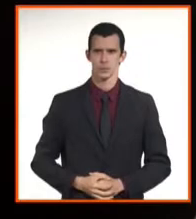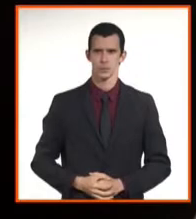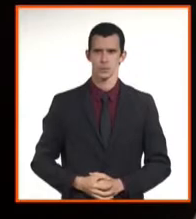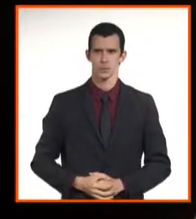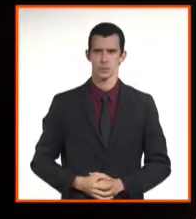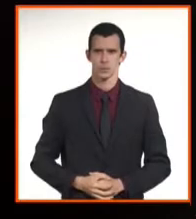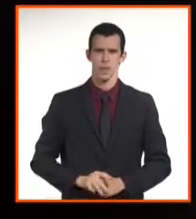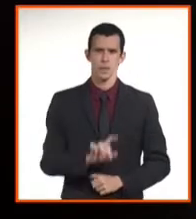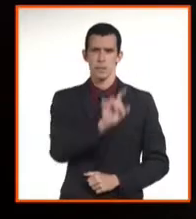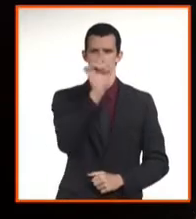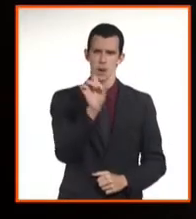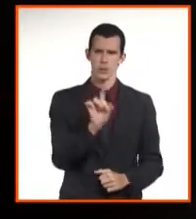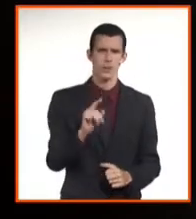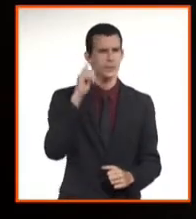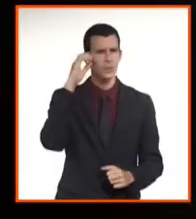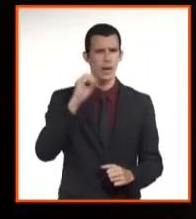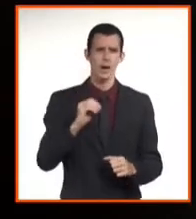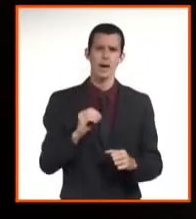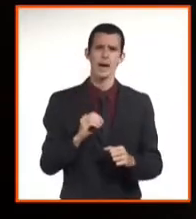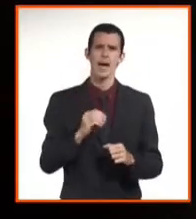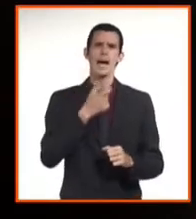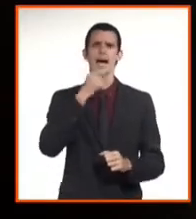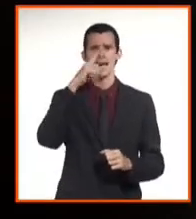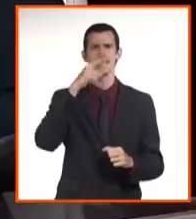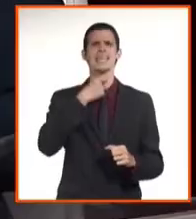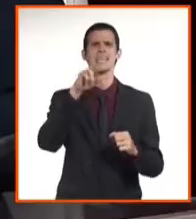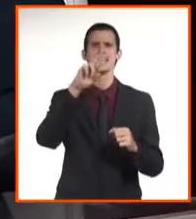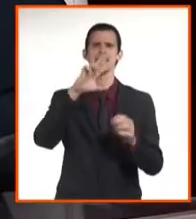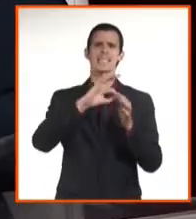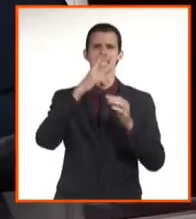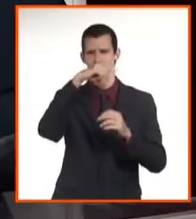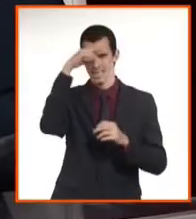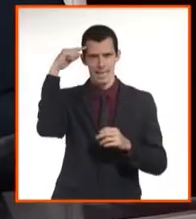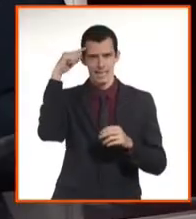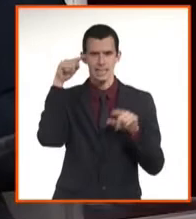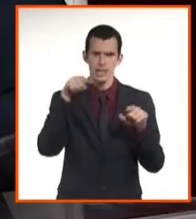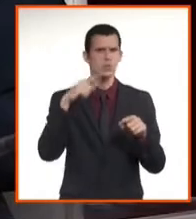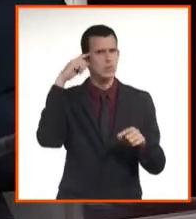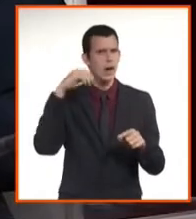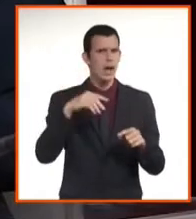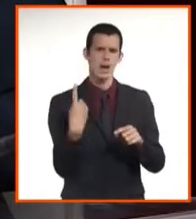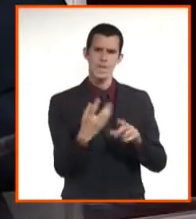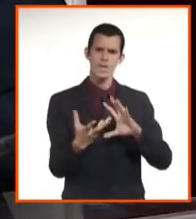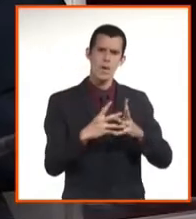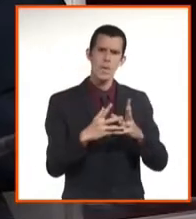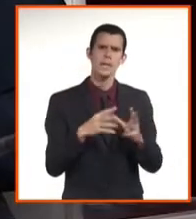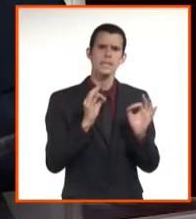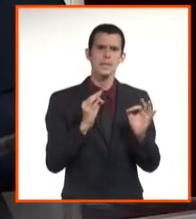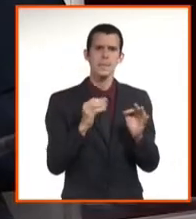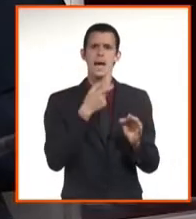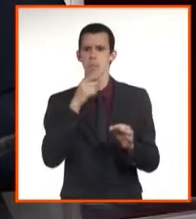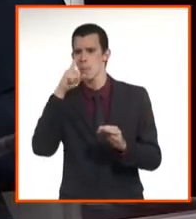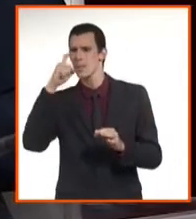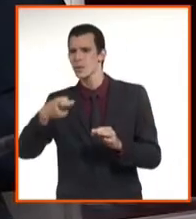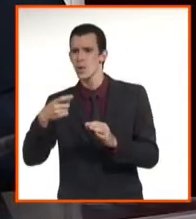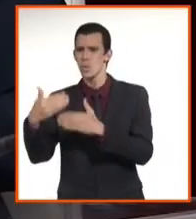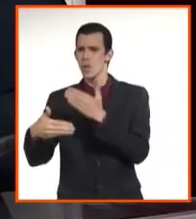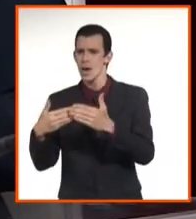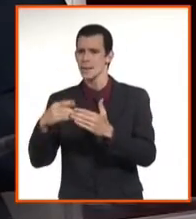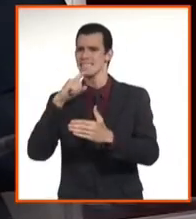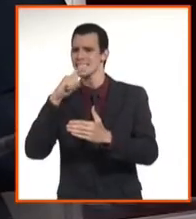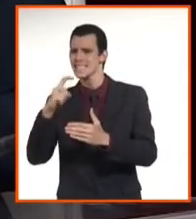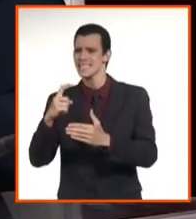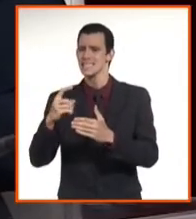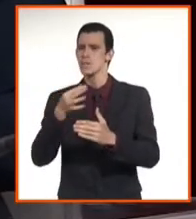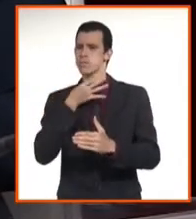que tenemos y ha tenido también dificultades? Está previsto también concluir, recuperar la turbina de vapor del